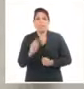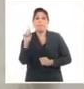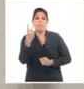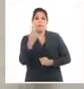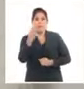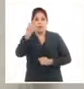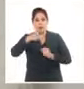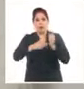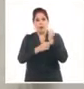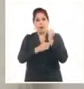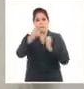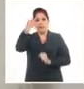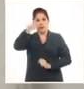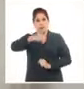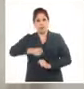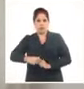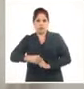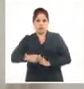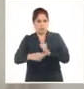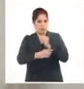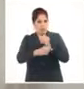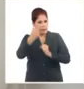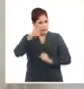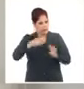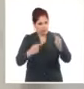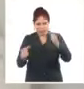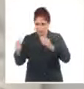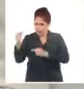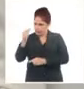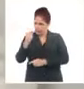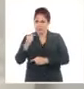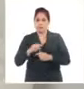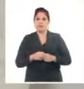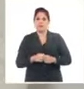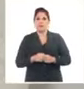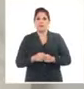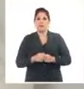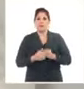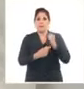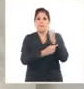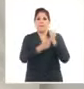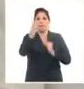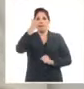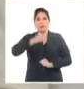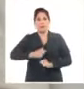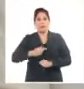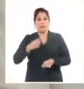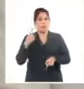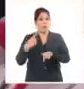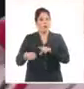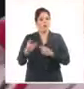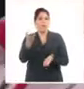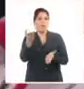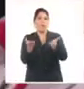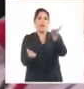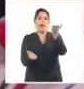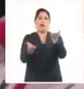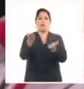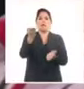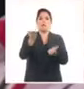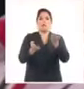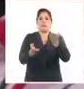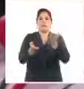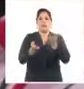humano que es el centro de todo lo que realizamos, las personas en cada lugar, pero tenemos que balancearlo todo. La